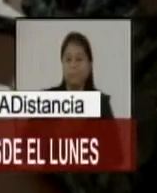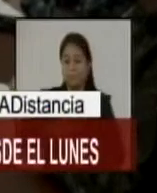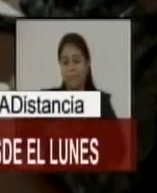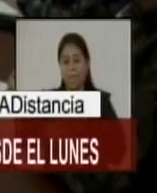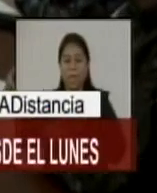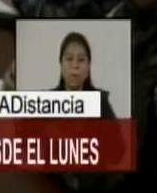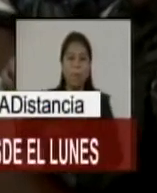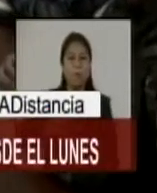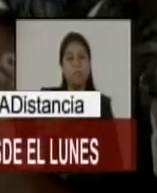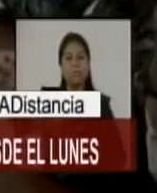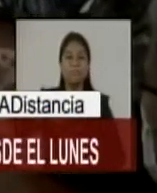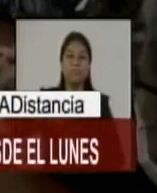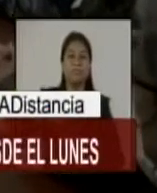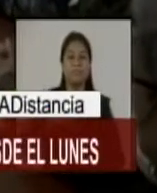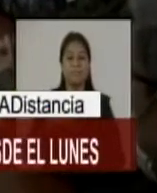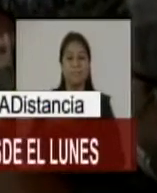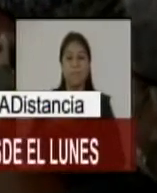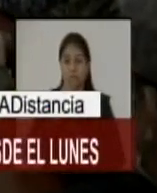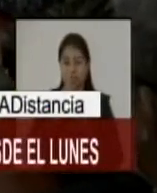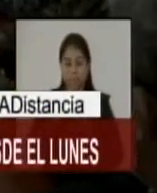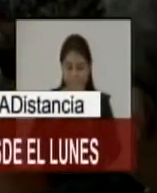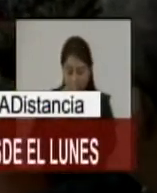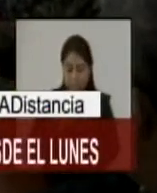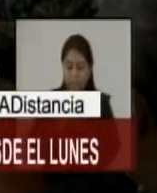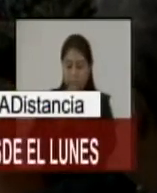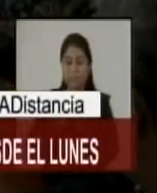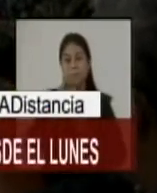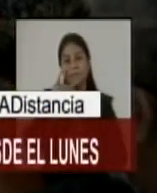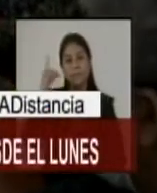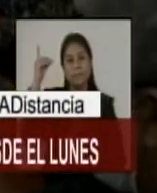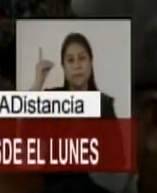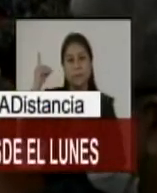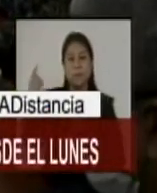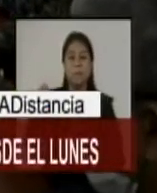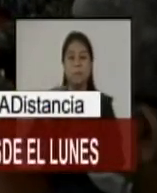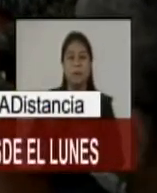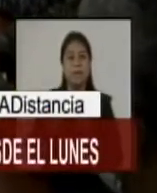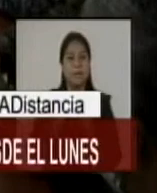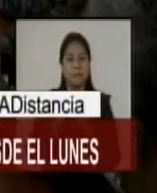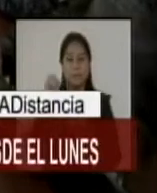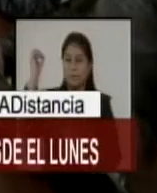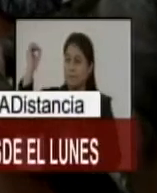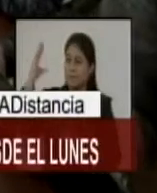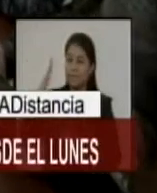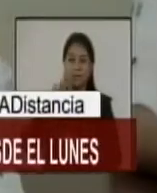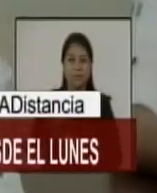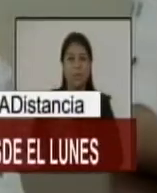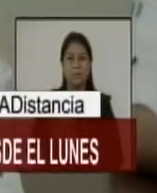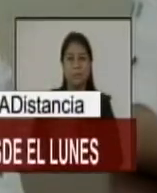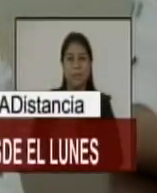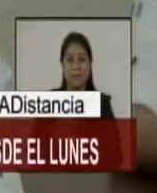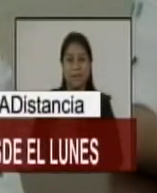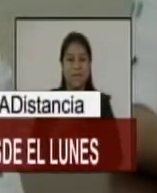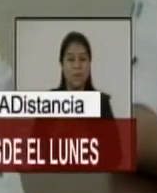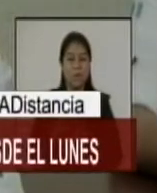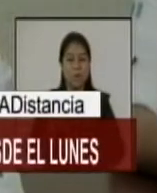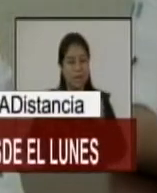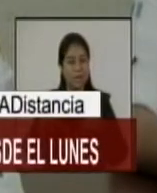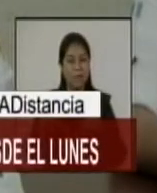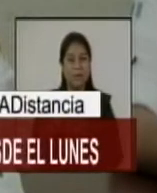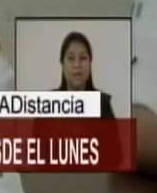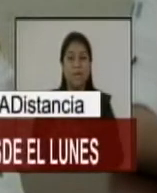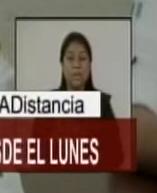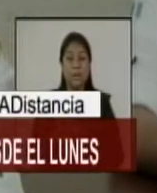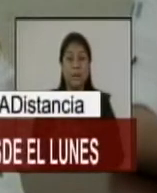unión familiar y orémosle a Dios para que siga bendiciendo Guatemala como hasta la fecha.